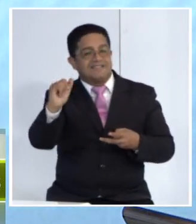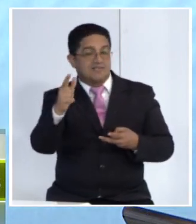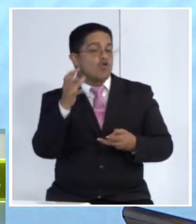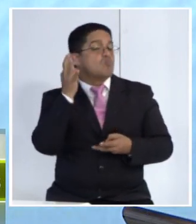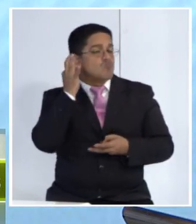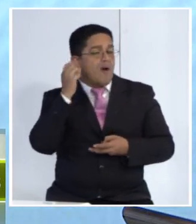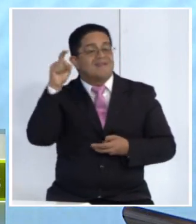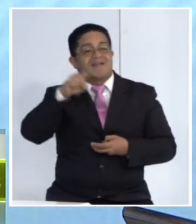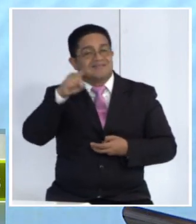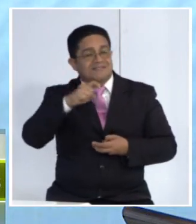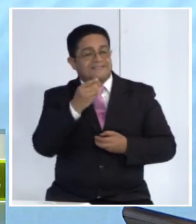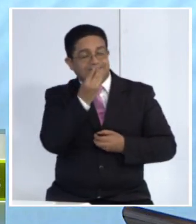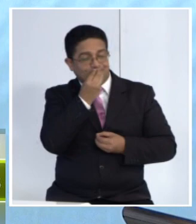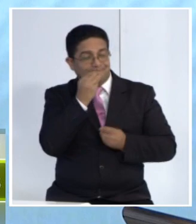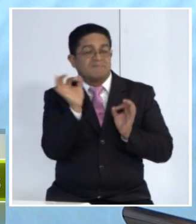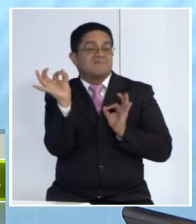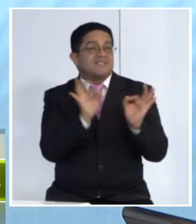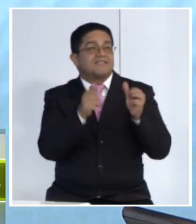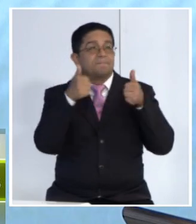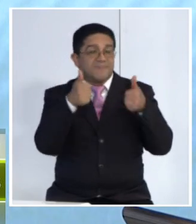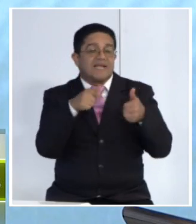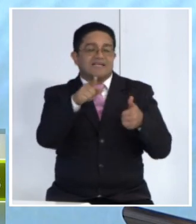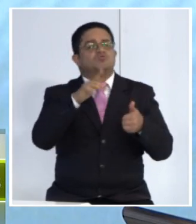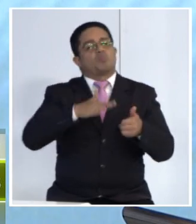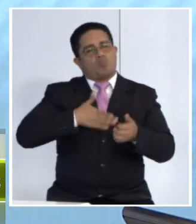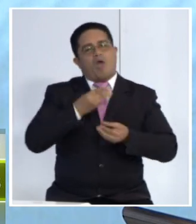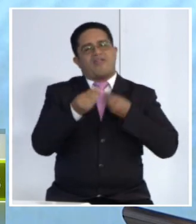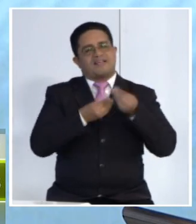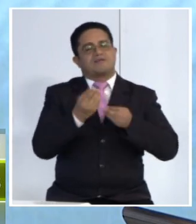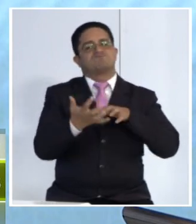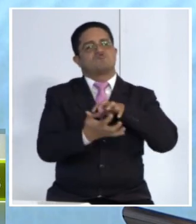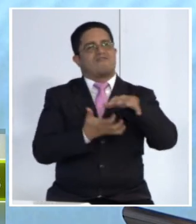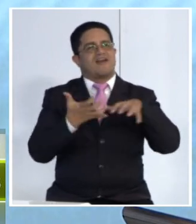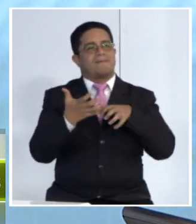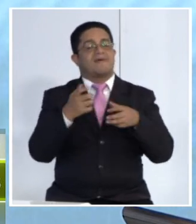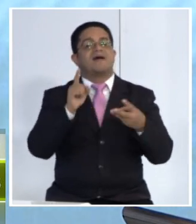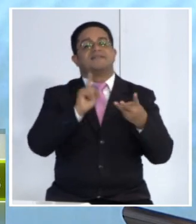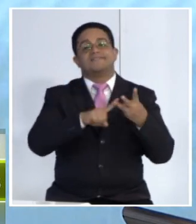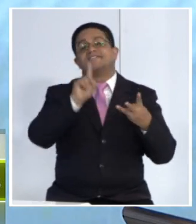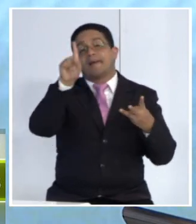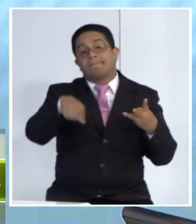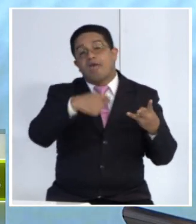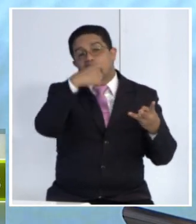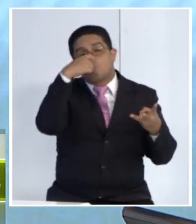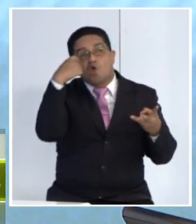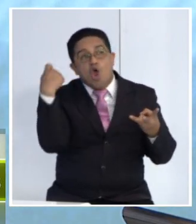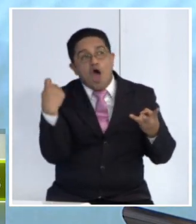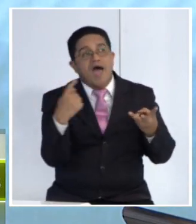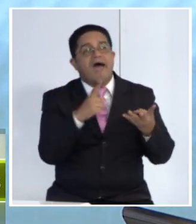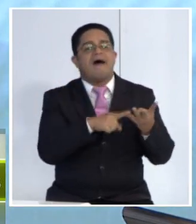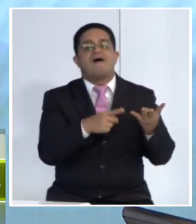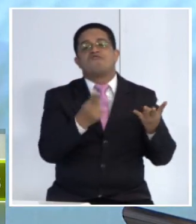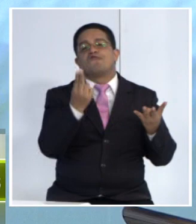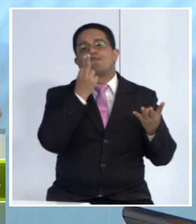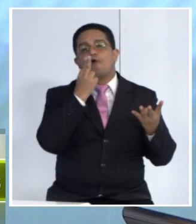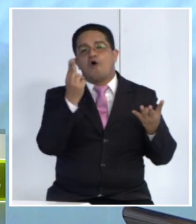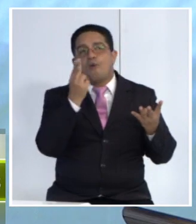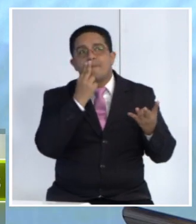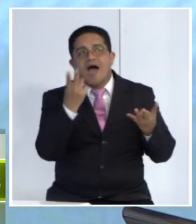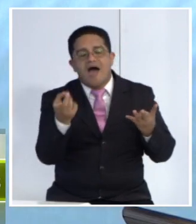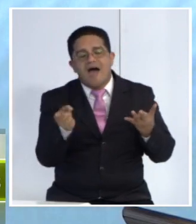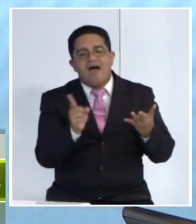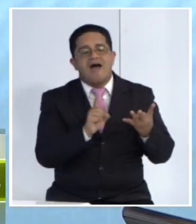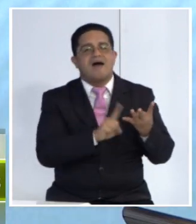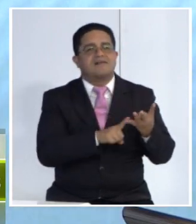que pueden ocasionarlo este tipo de problemas, pero también consumos de drogas, ¿verdad? Que Tabaquismo. es muy importante, es